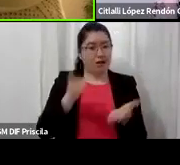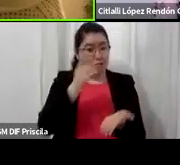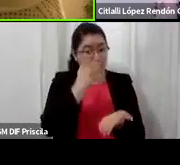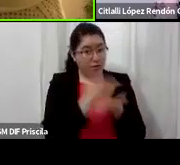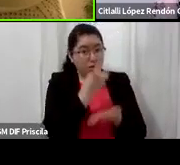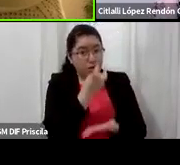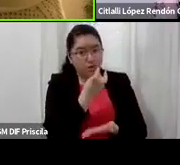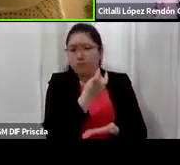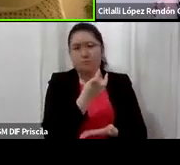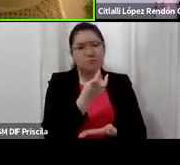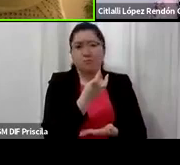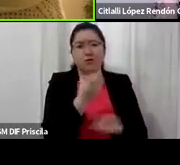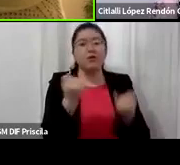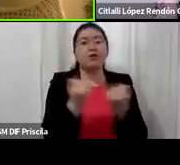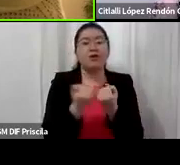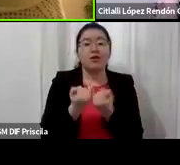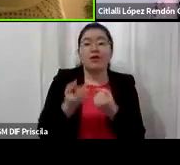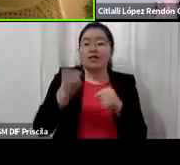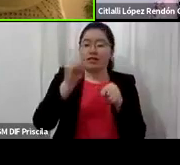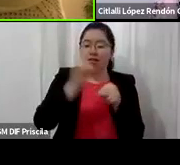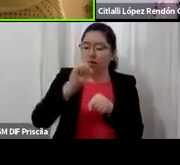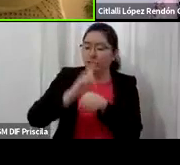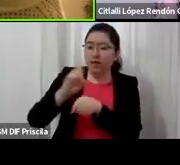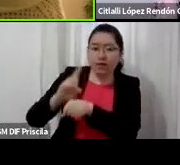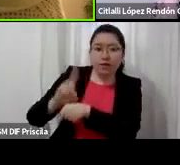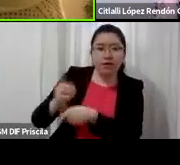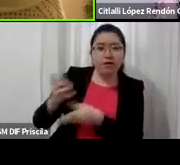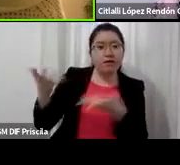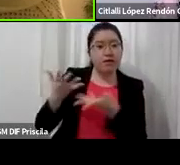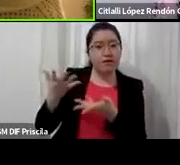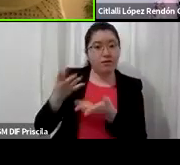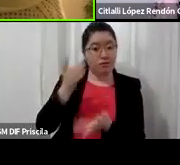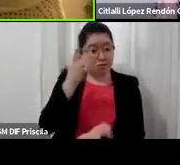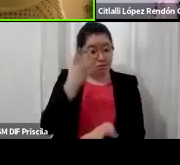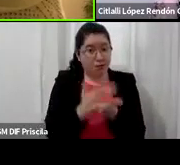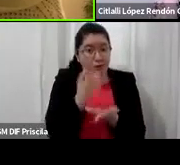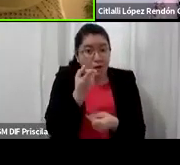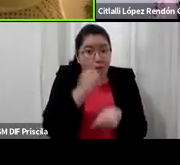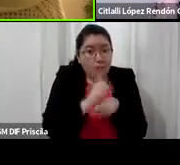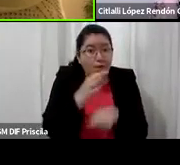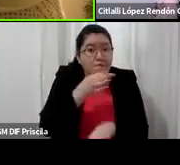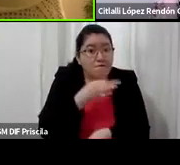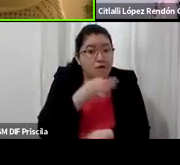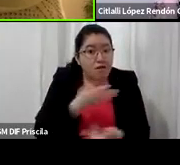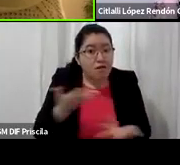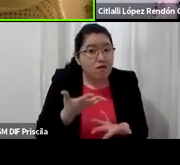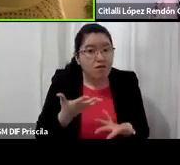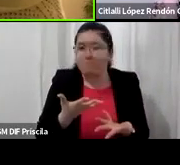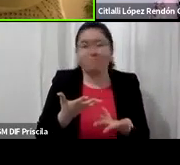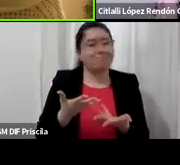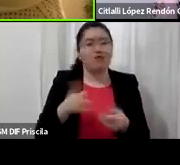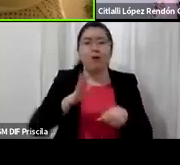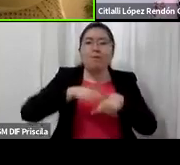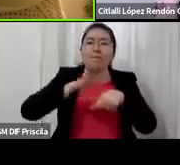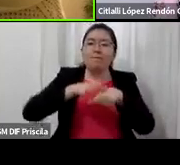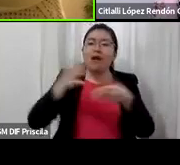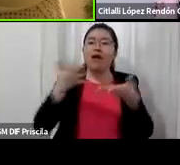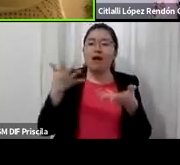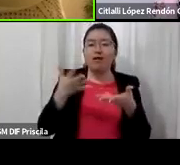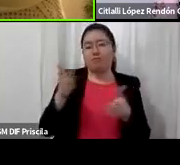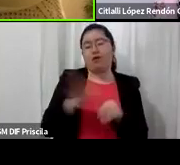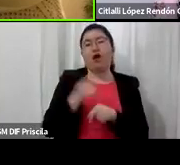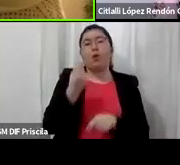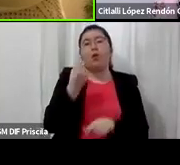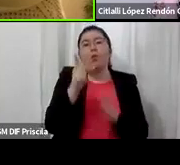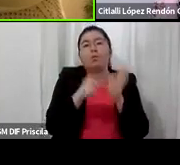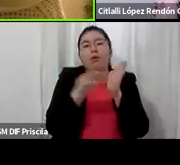práctica cotidiana, más allá de la celebración, más allá de la conmemoración, más allá del solo evento que pasa una sola vez, ¿no?